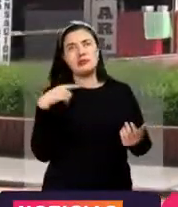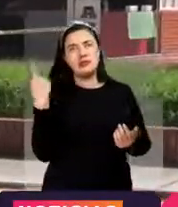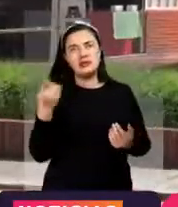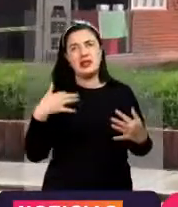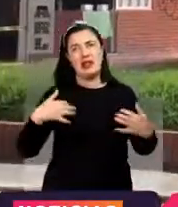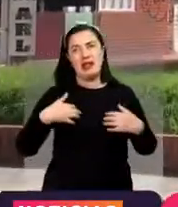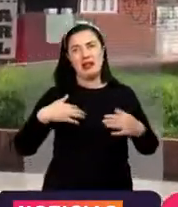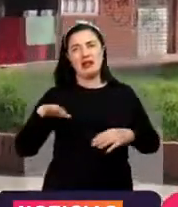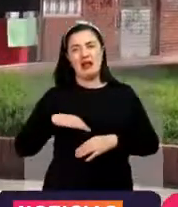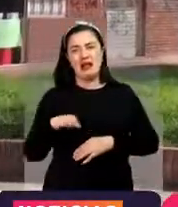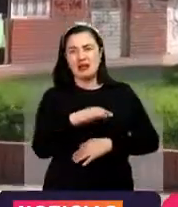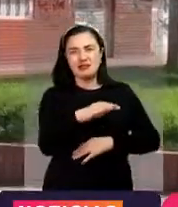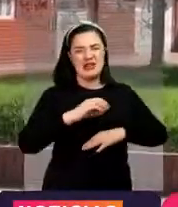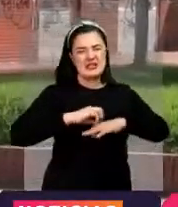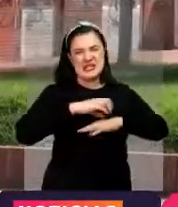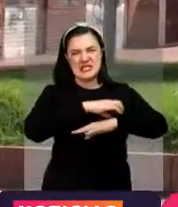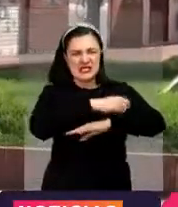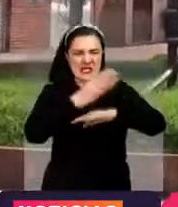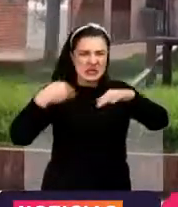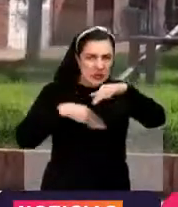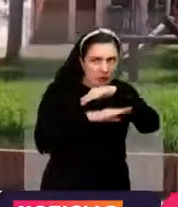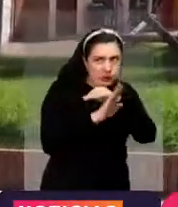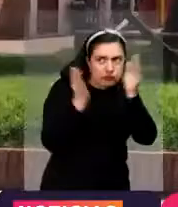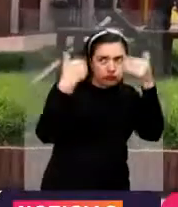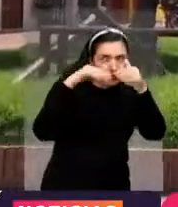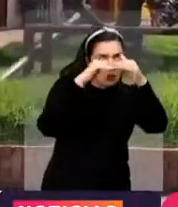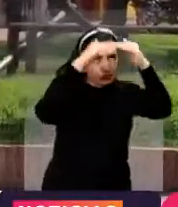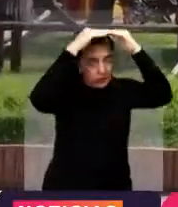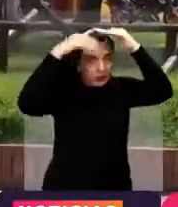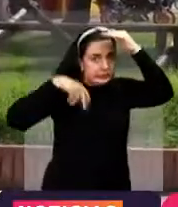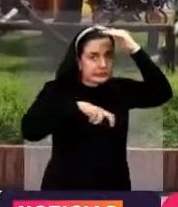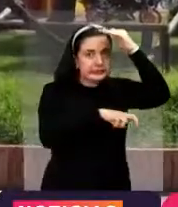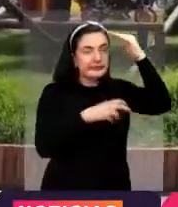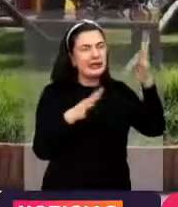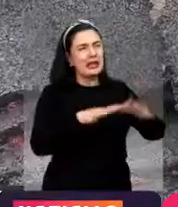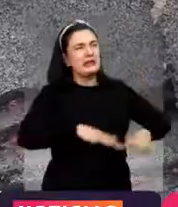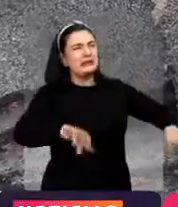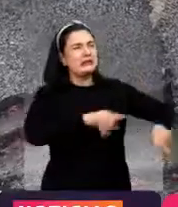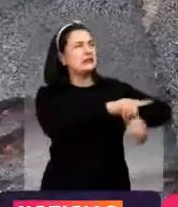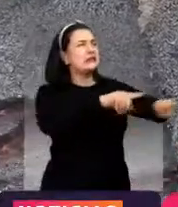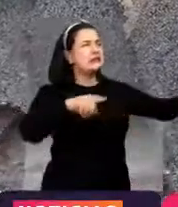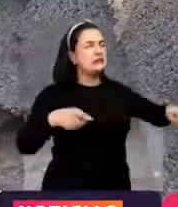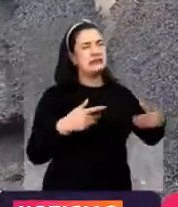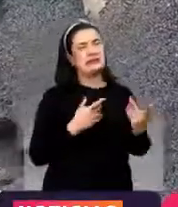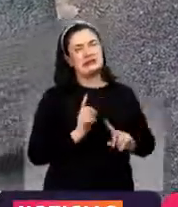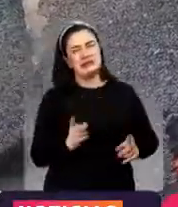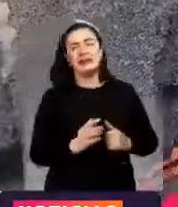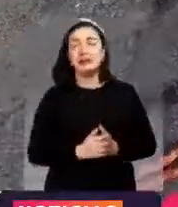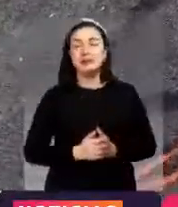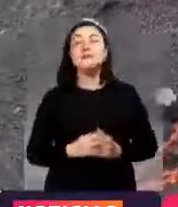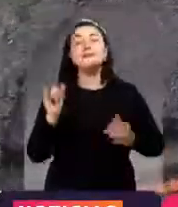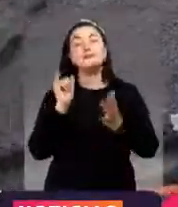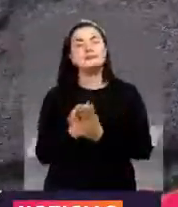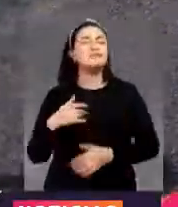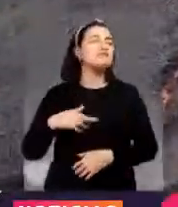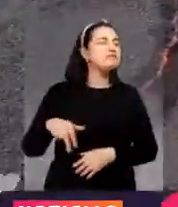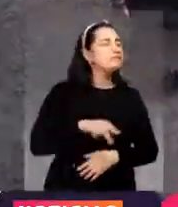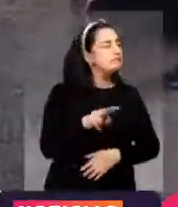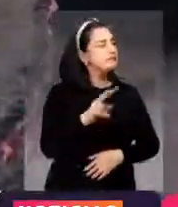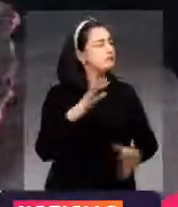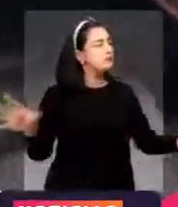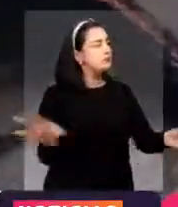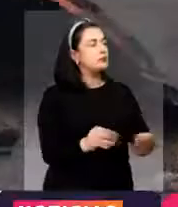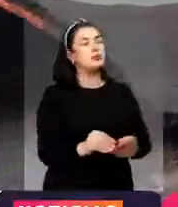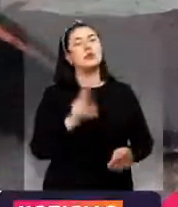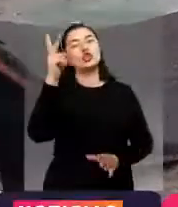roedores tomen como sus casas en nuestras zonas habitacionales. Durante los recorridos se han recolectado 2.000